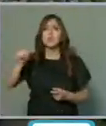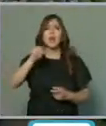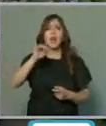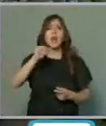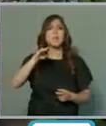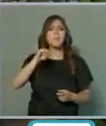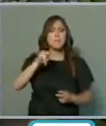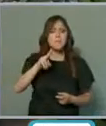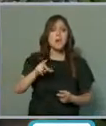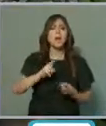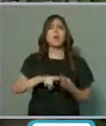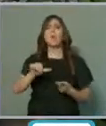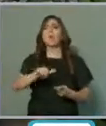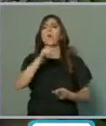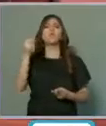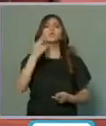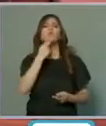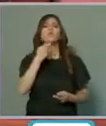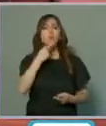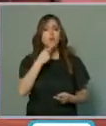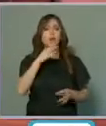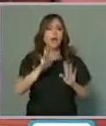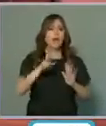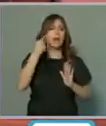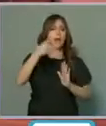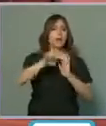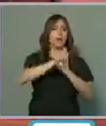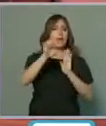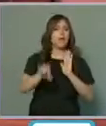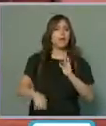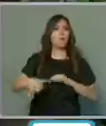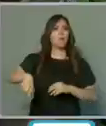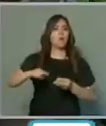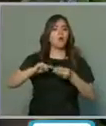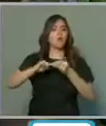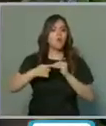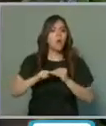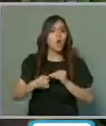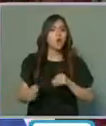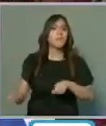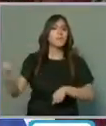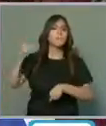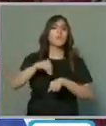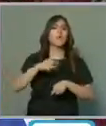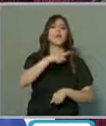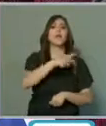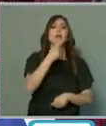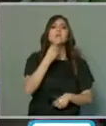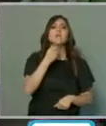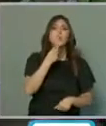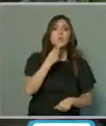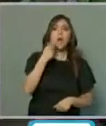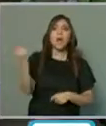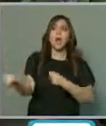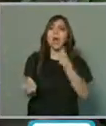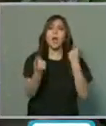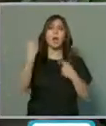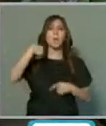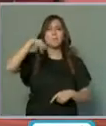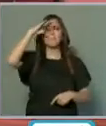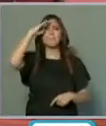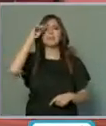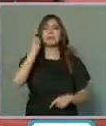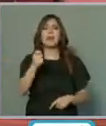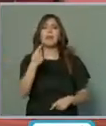son dulces. Pero yo sé que también, por ejemplo, los frijoles les añaden azúcar. De repente cosas que parecemos que son saladas